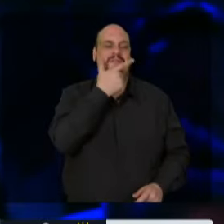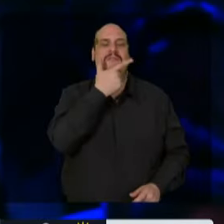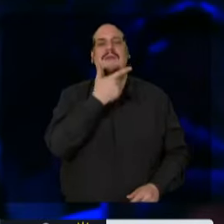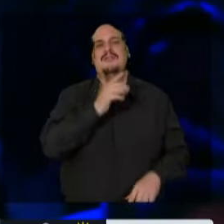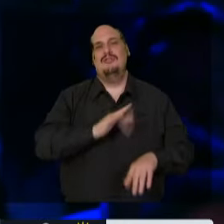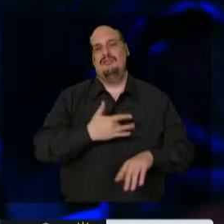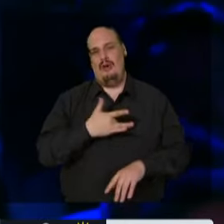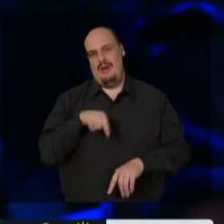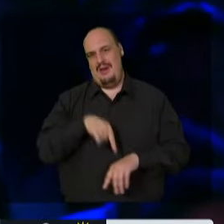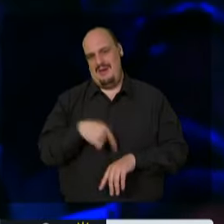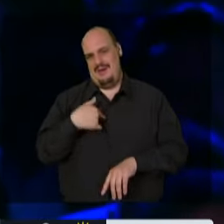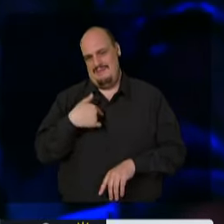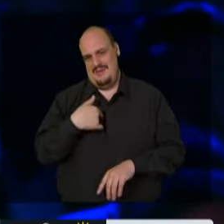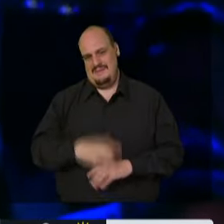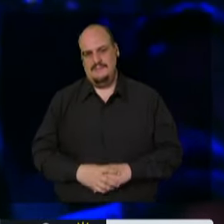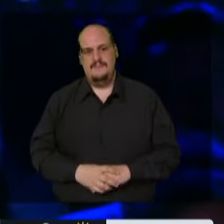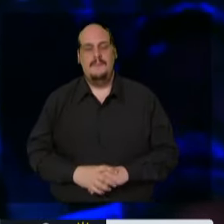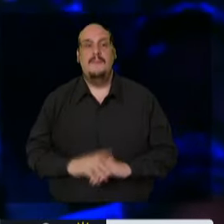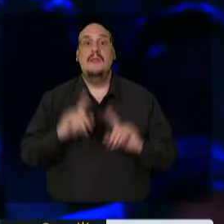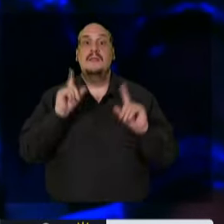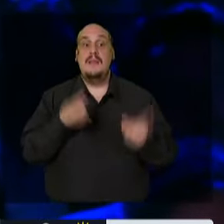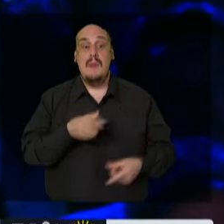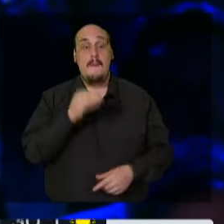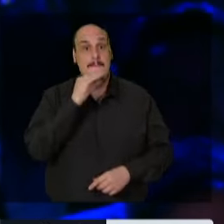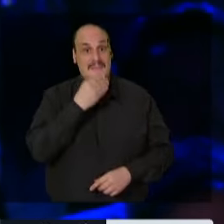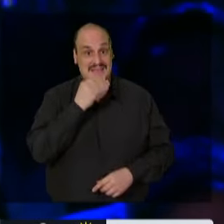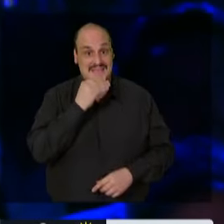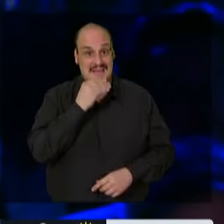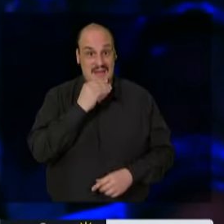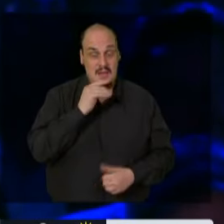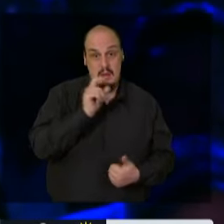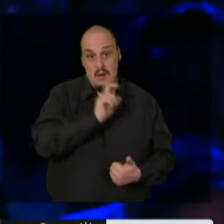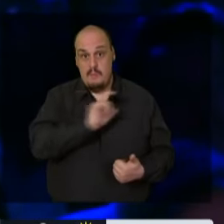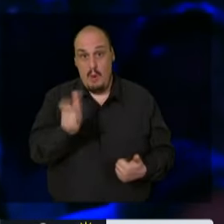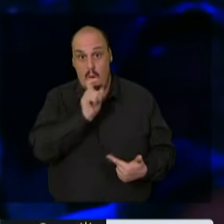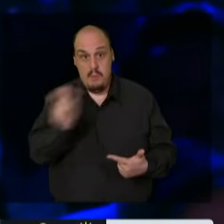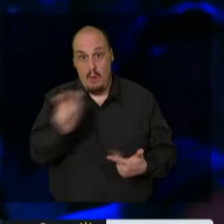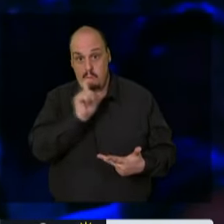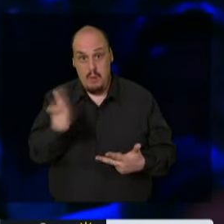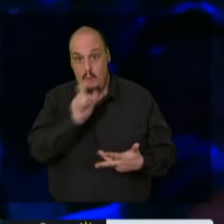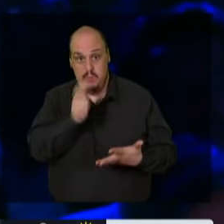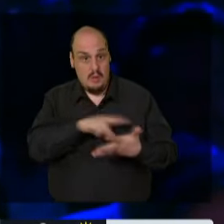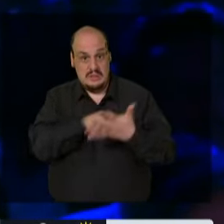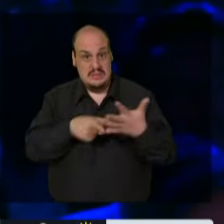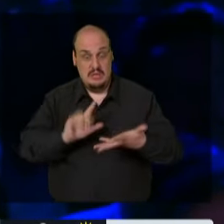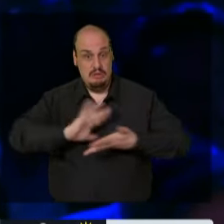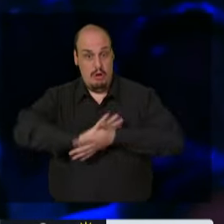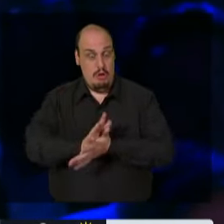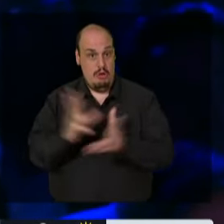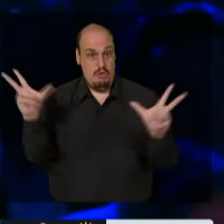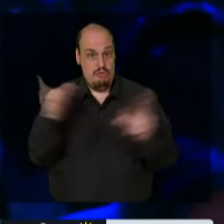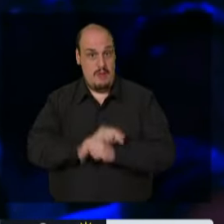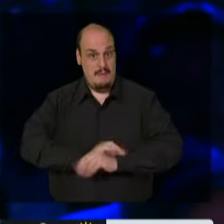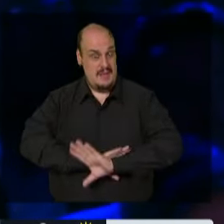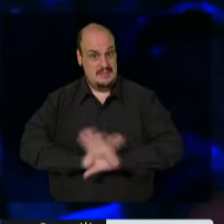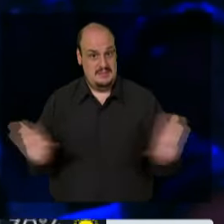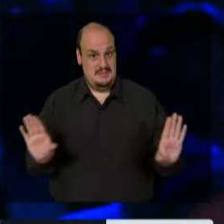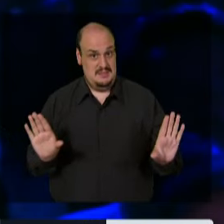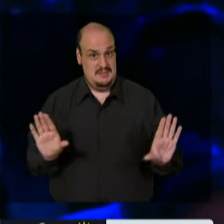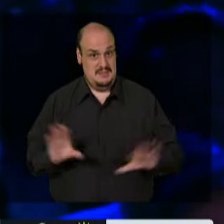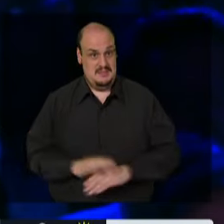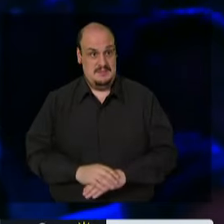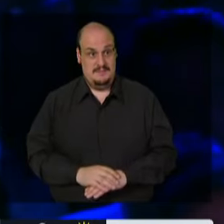Le informamos también al candidato Sergio Massa que ha ocupado, ya ha utilizado los 5 derechos a réplicas que disponía a lo largo